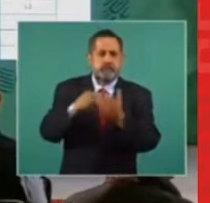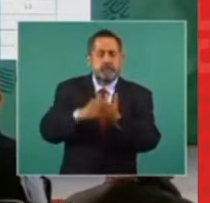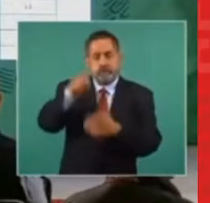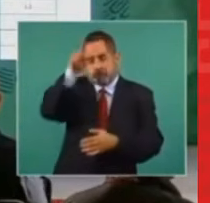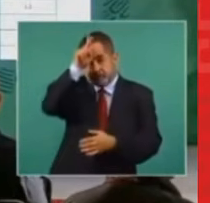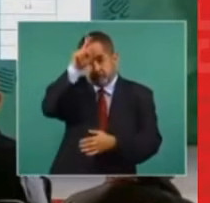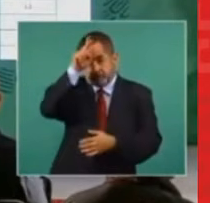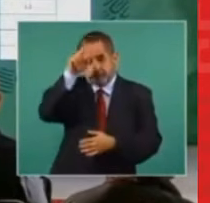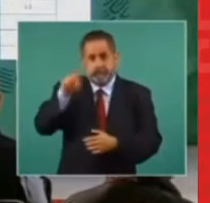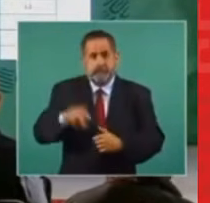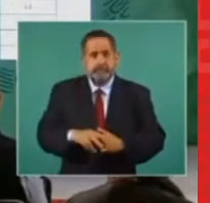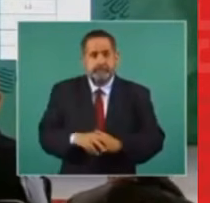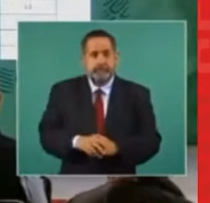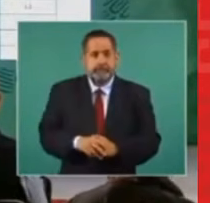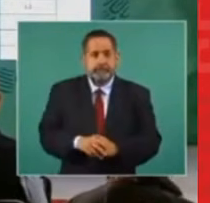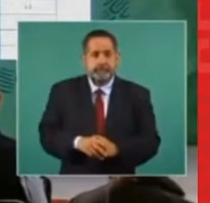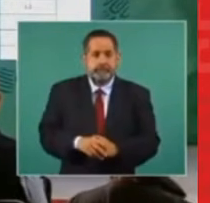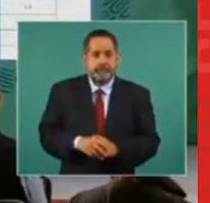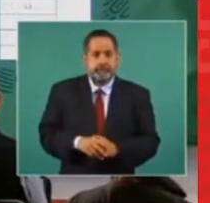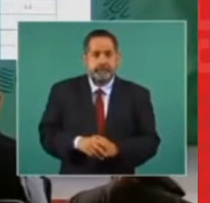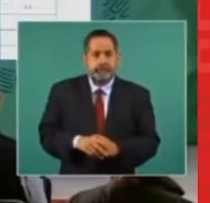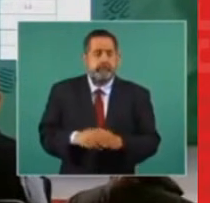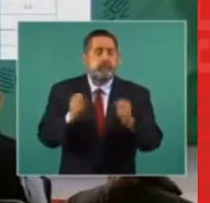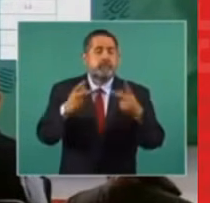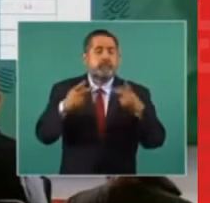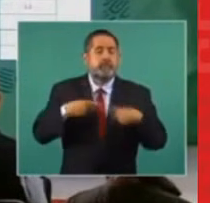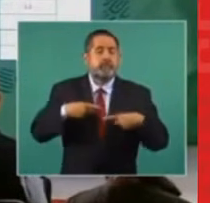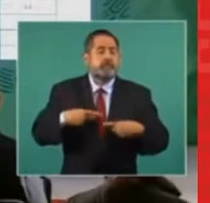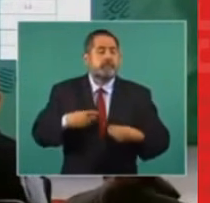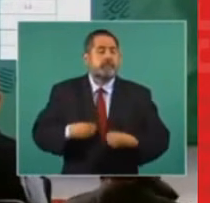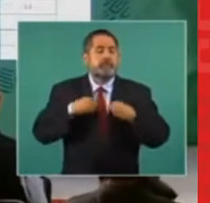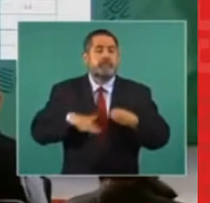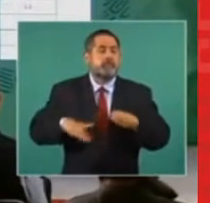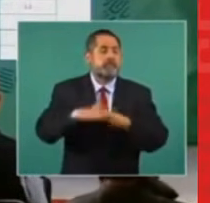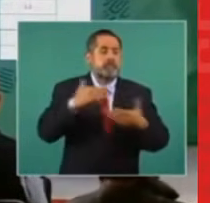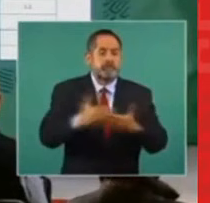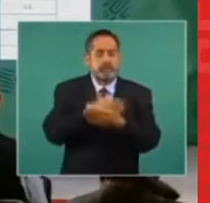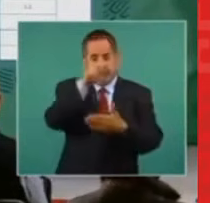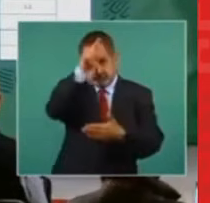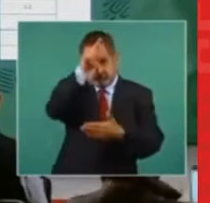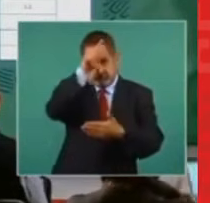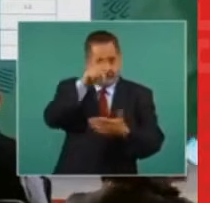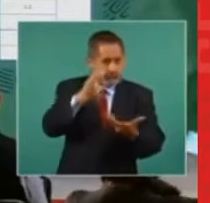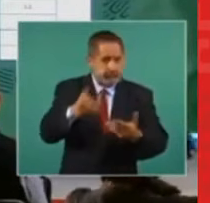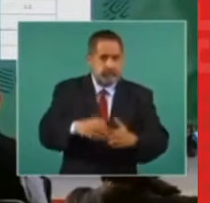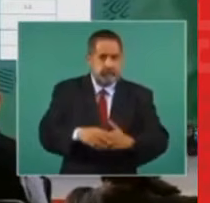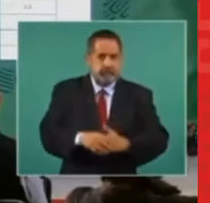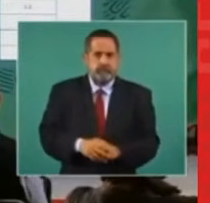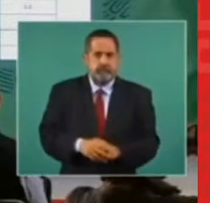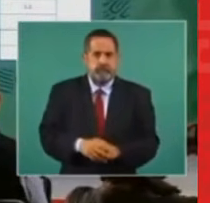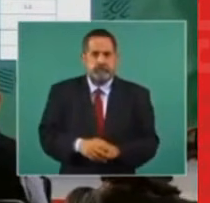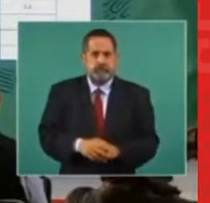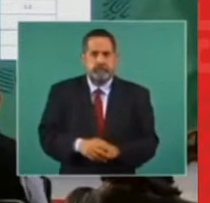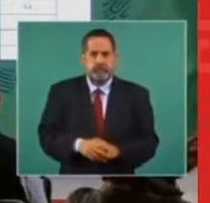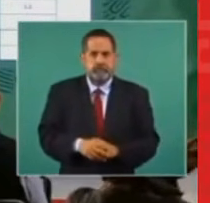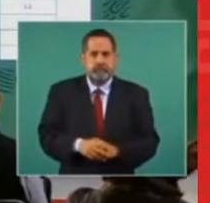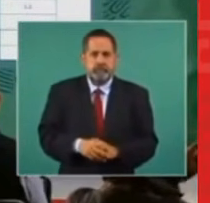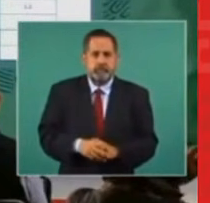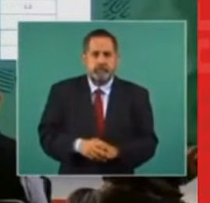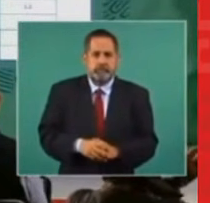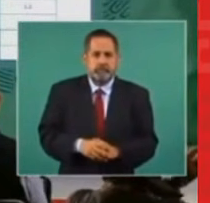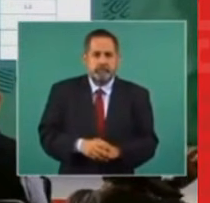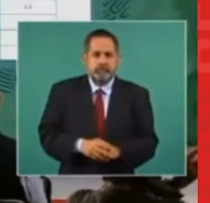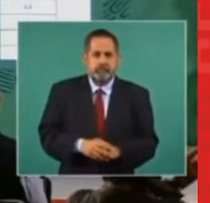¿Cómo viste tú este intercambio? Y bien menciona Lina, los grandes periodistas de México que critican